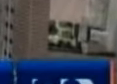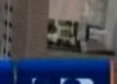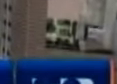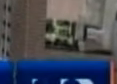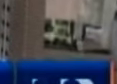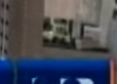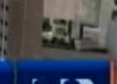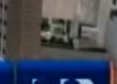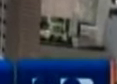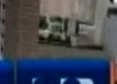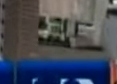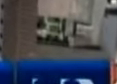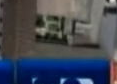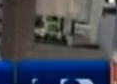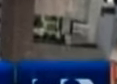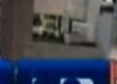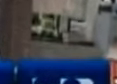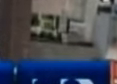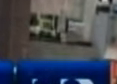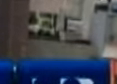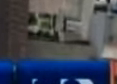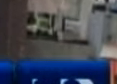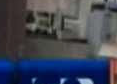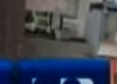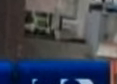y desarrollo comercial.